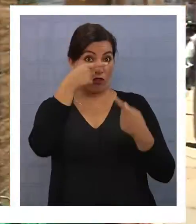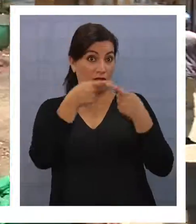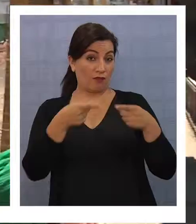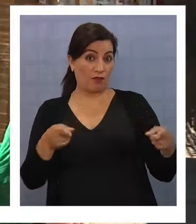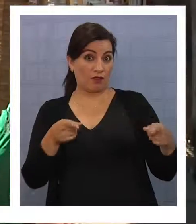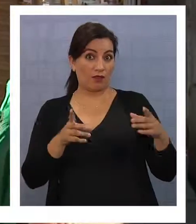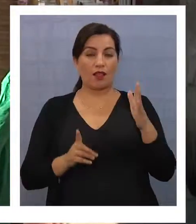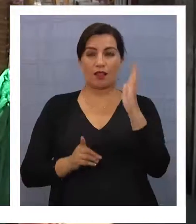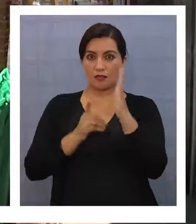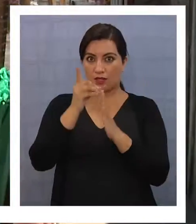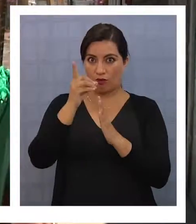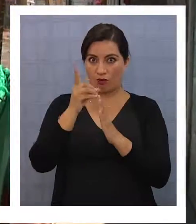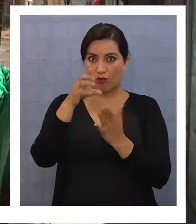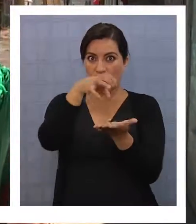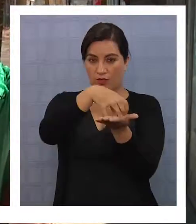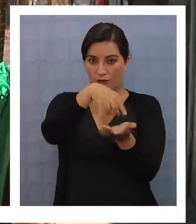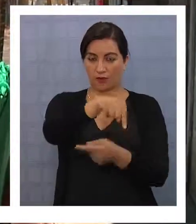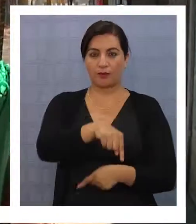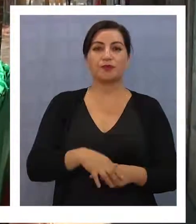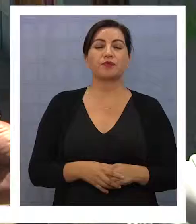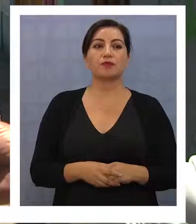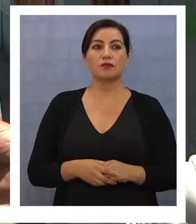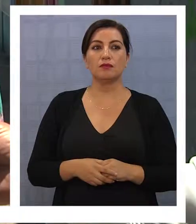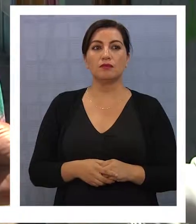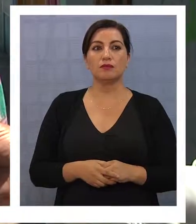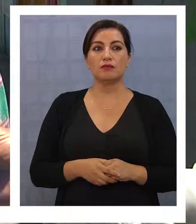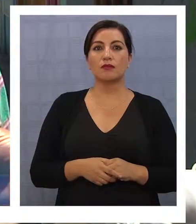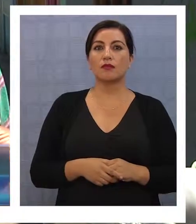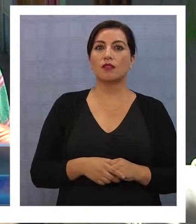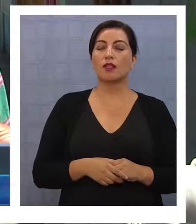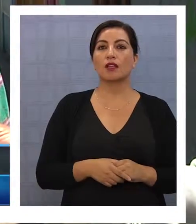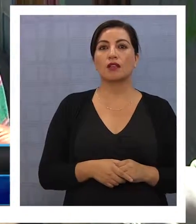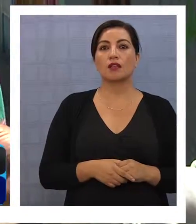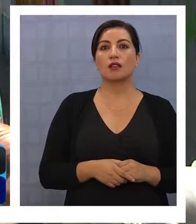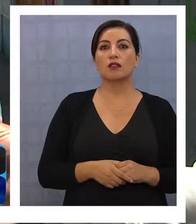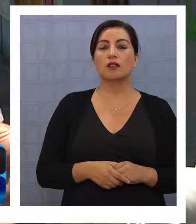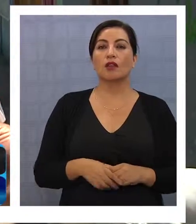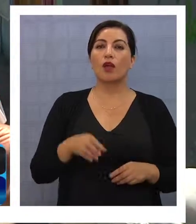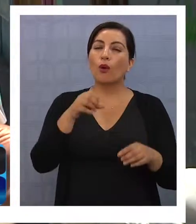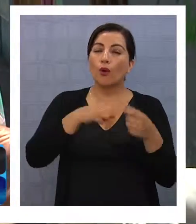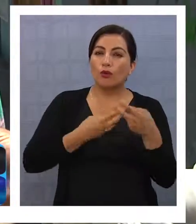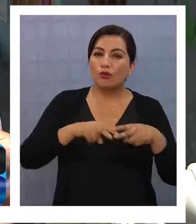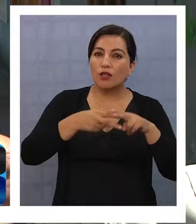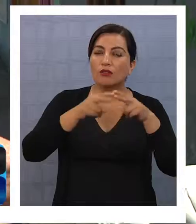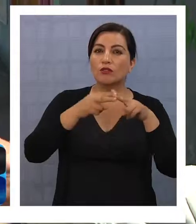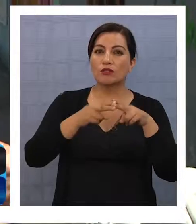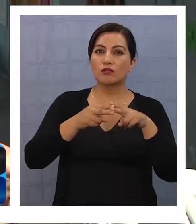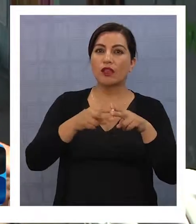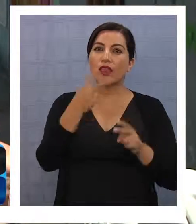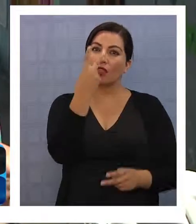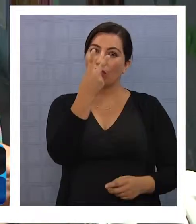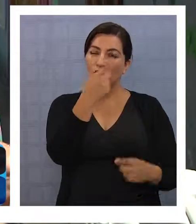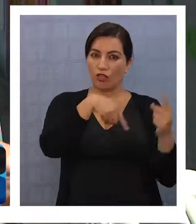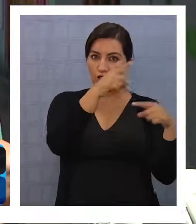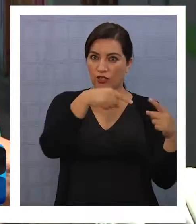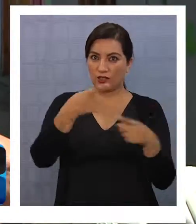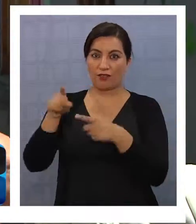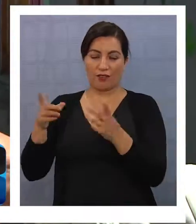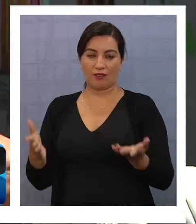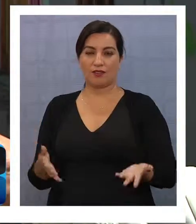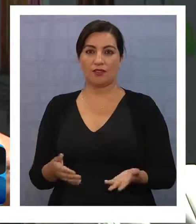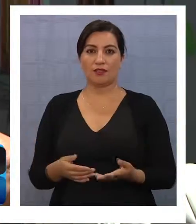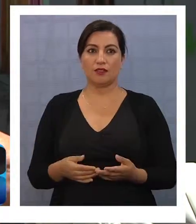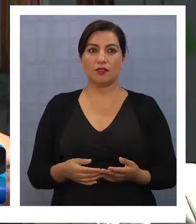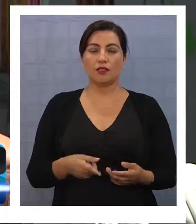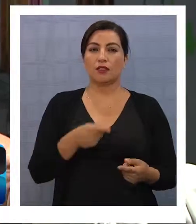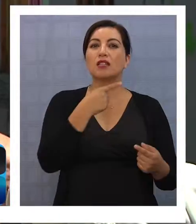del sector. Es una obra obviamente que toca dos cosas distintas, los intereses de la comunidad, que son muchos, ¿no es